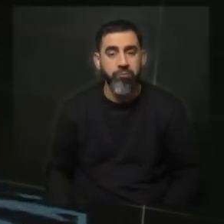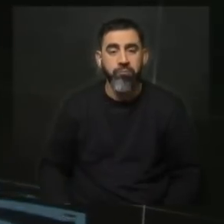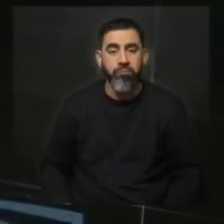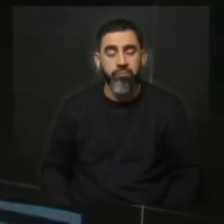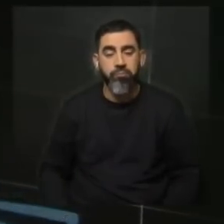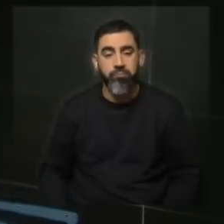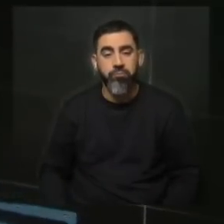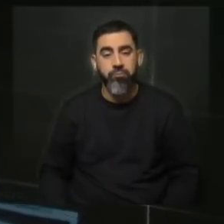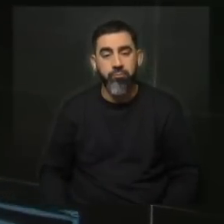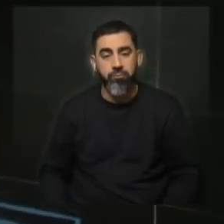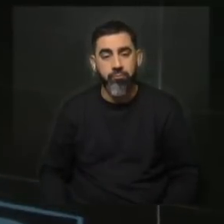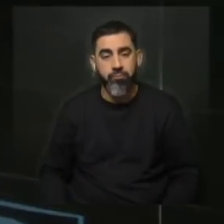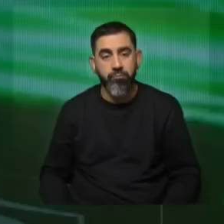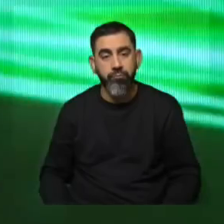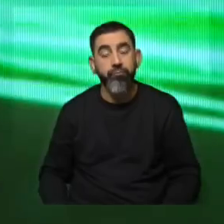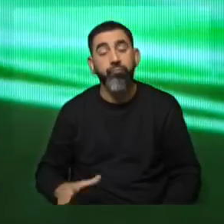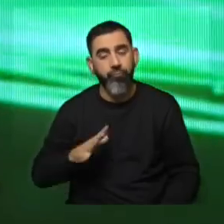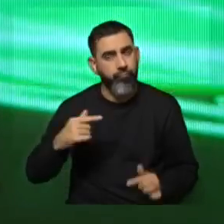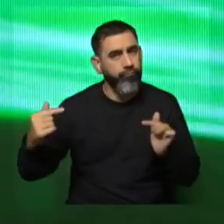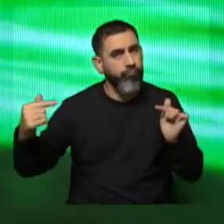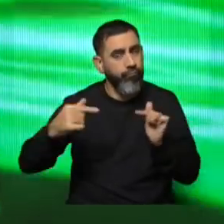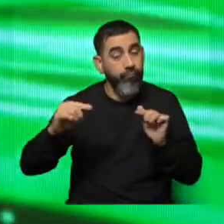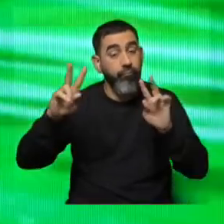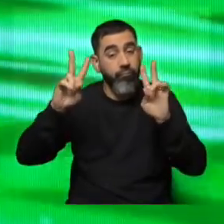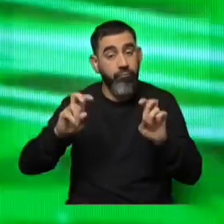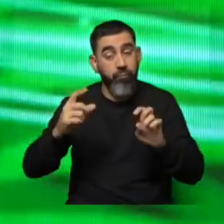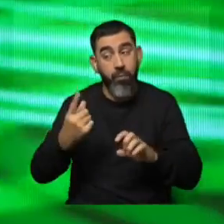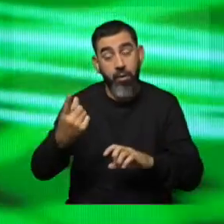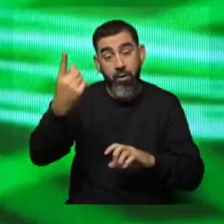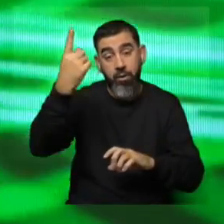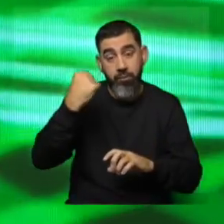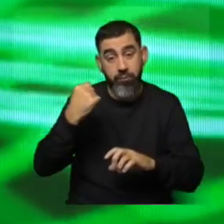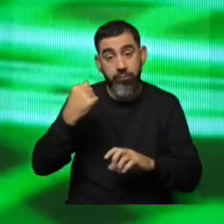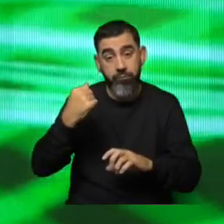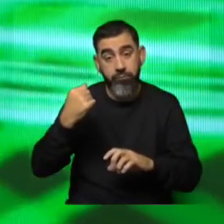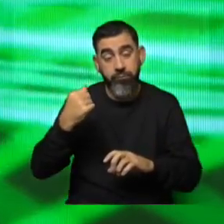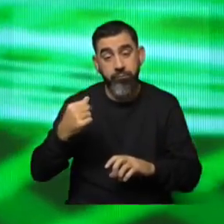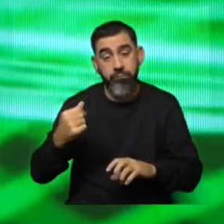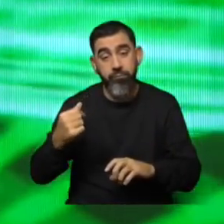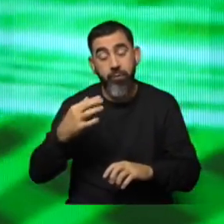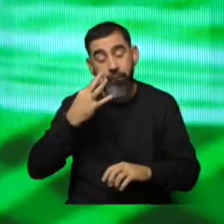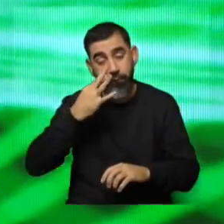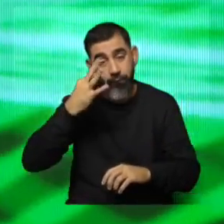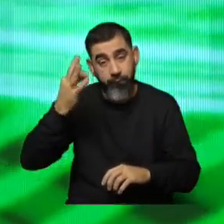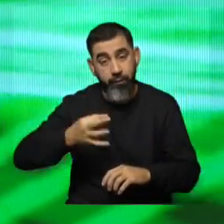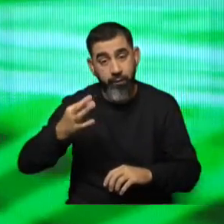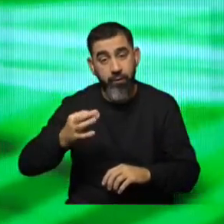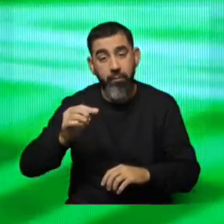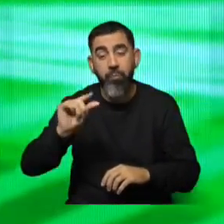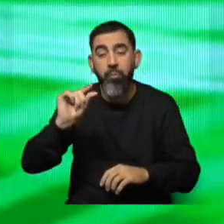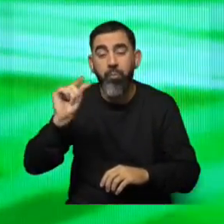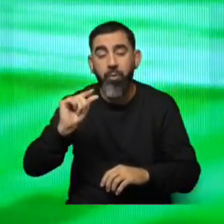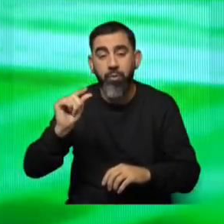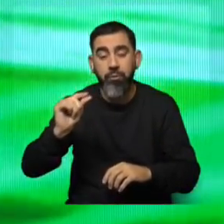una una fuerte controversia también en ese tema este yo ayer y sin la verdad que con poca posibilidad